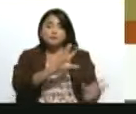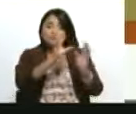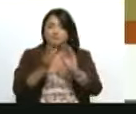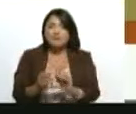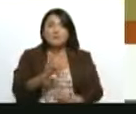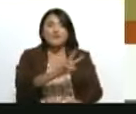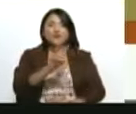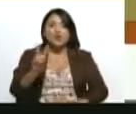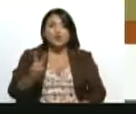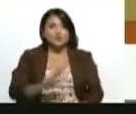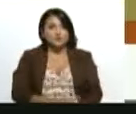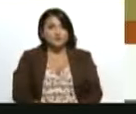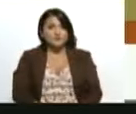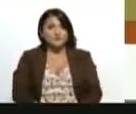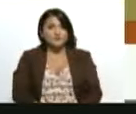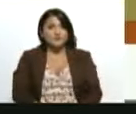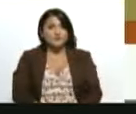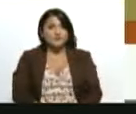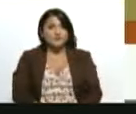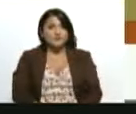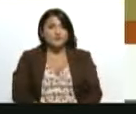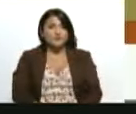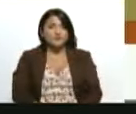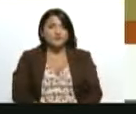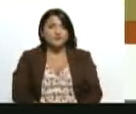22. Llevamos 22, ¿verdad?